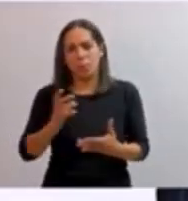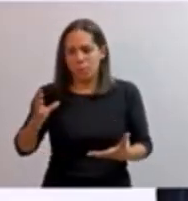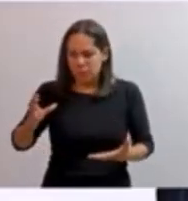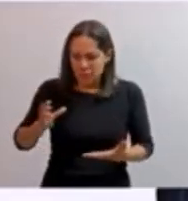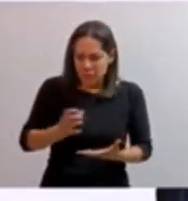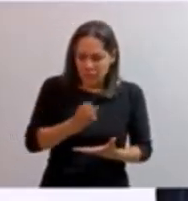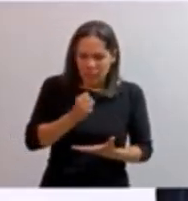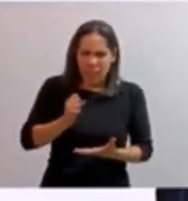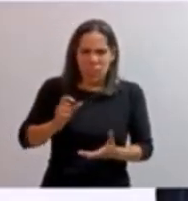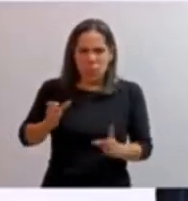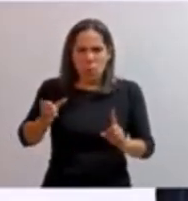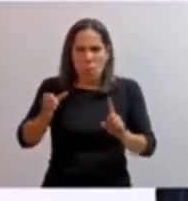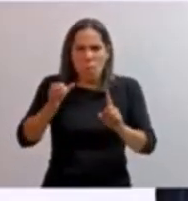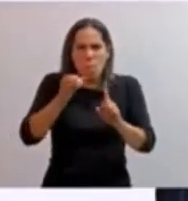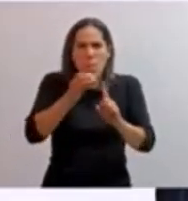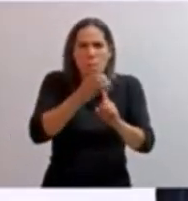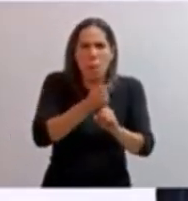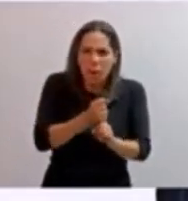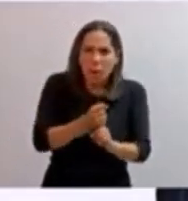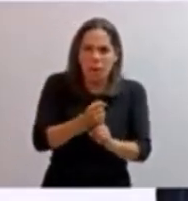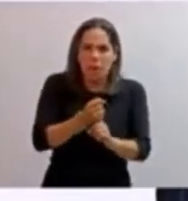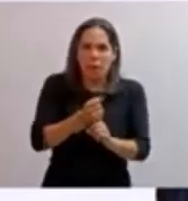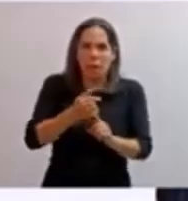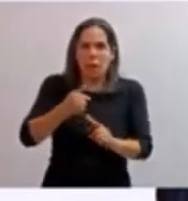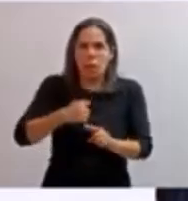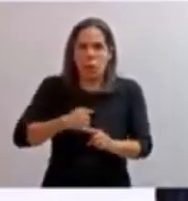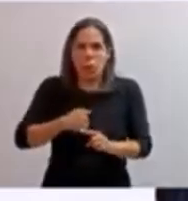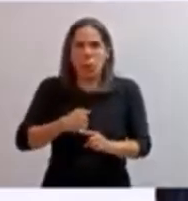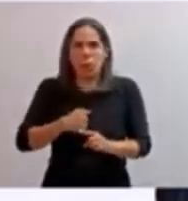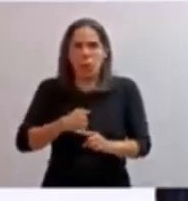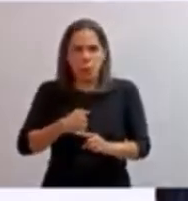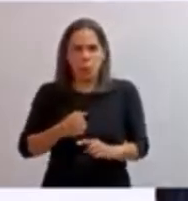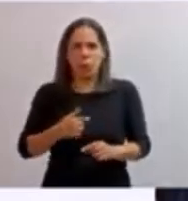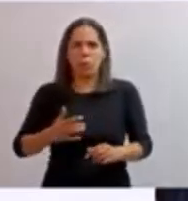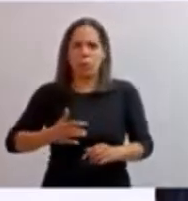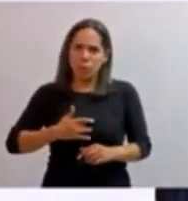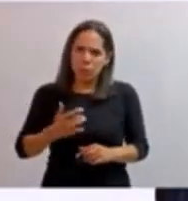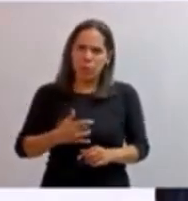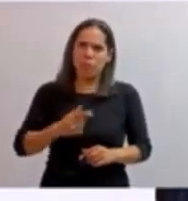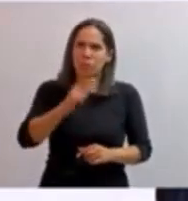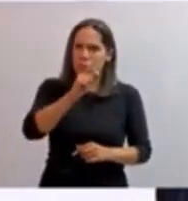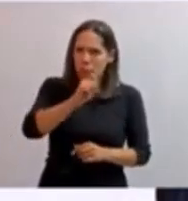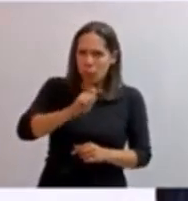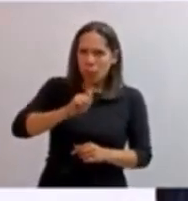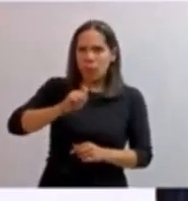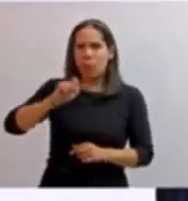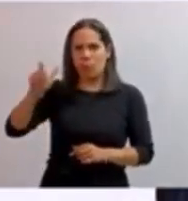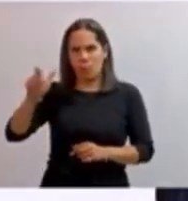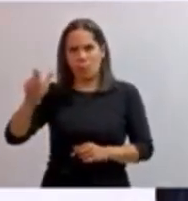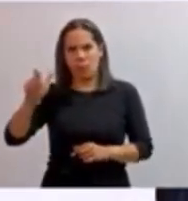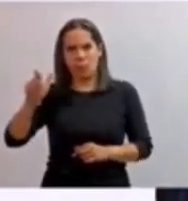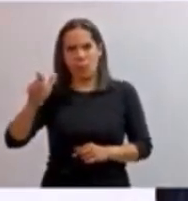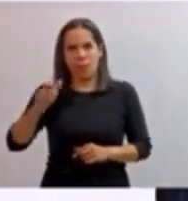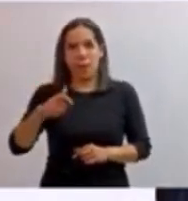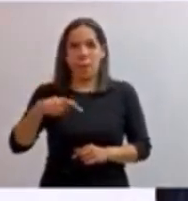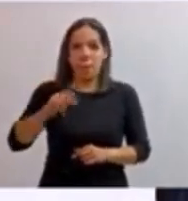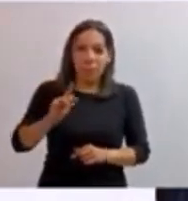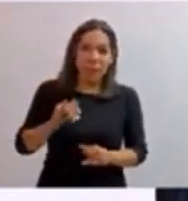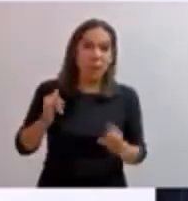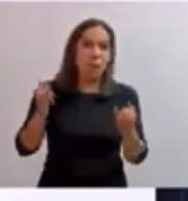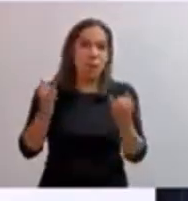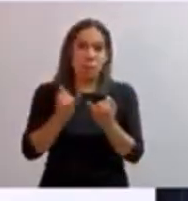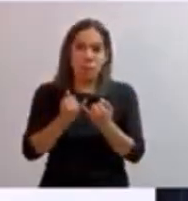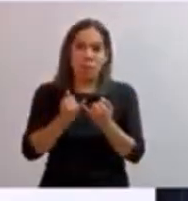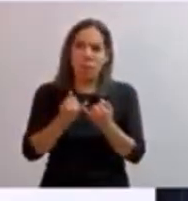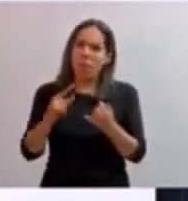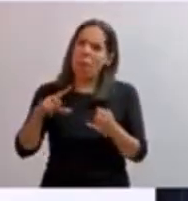autonomía profesional para una revisión del ejercicio de nuestra práctica, pero que no la hagamos